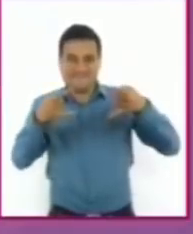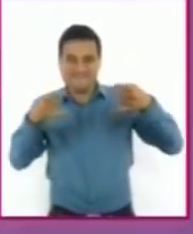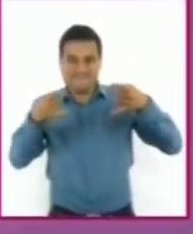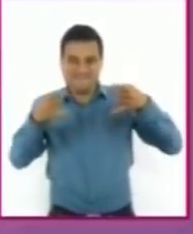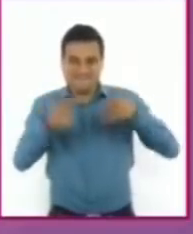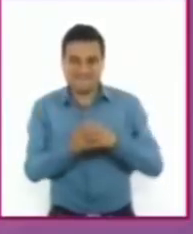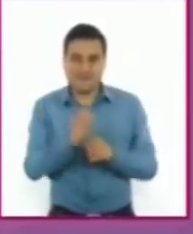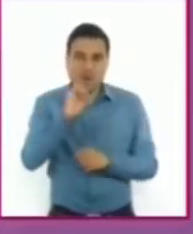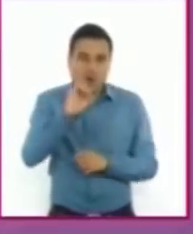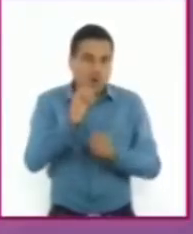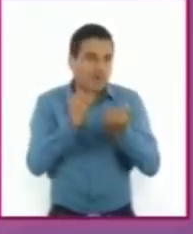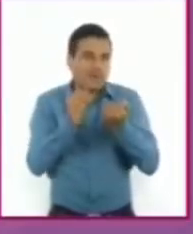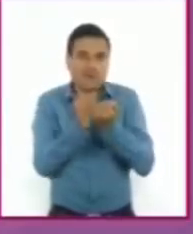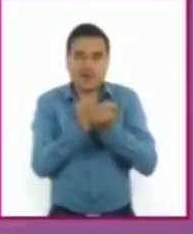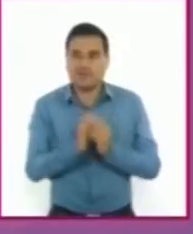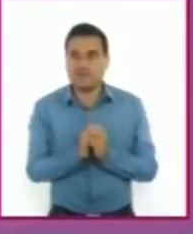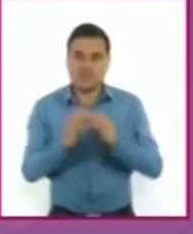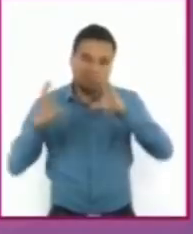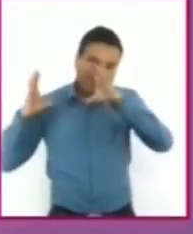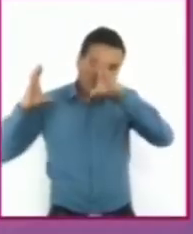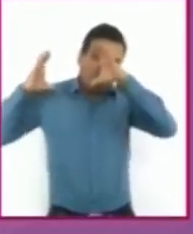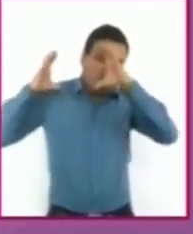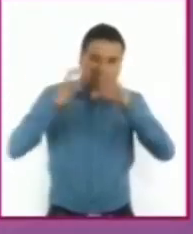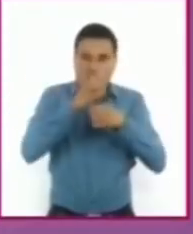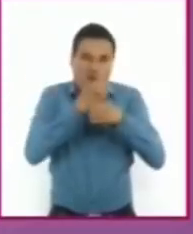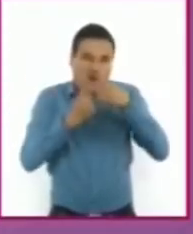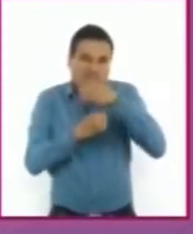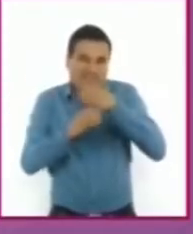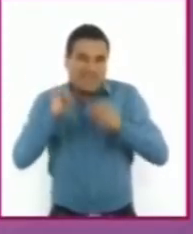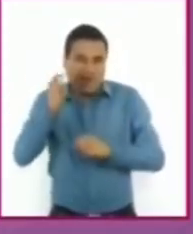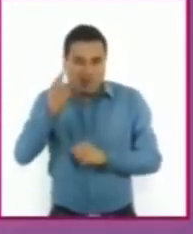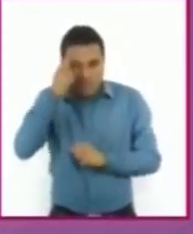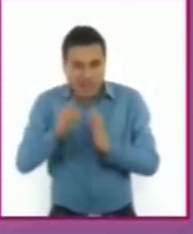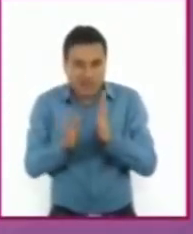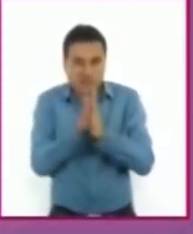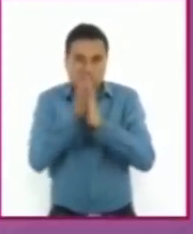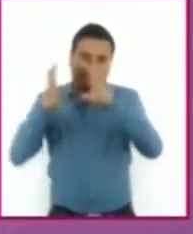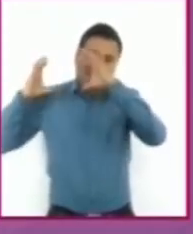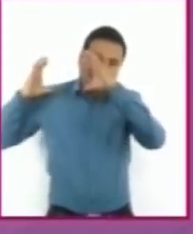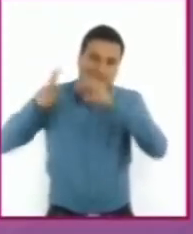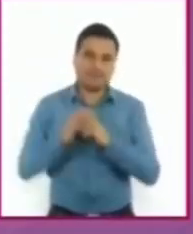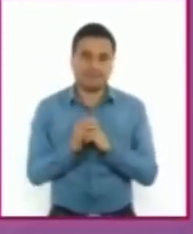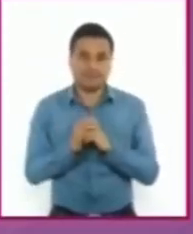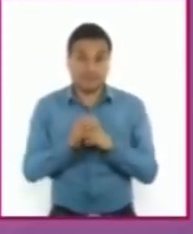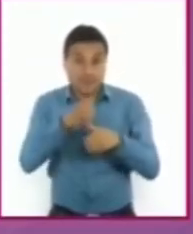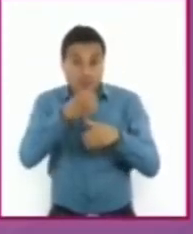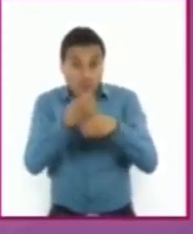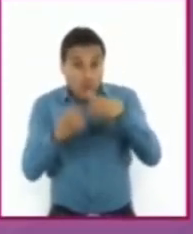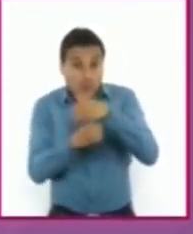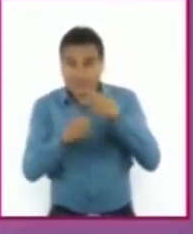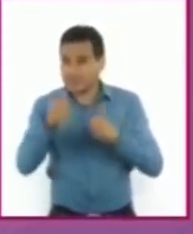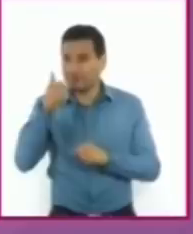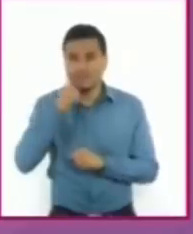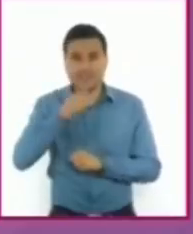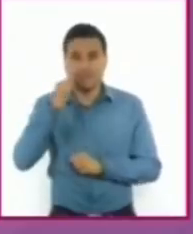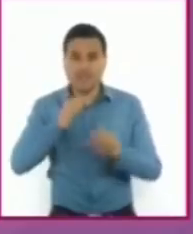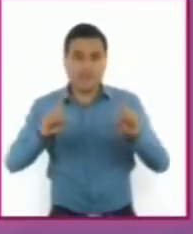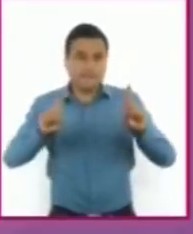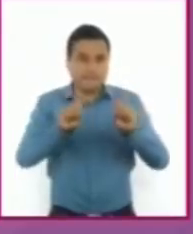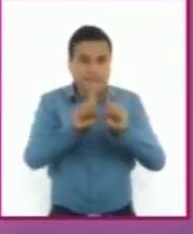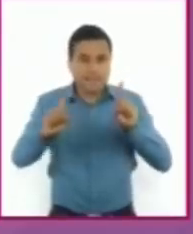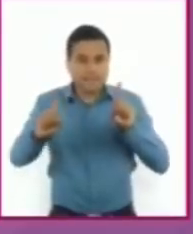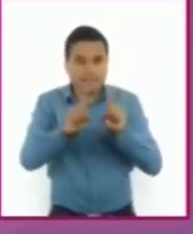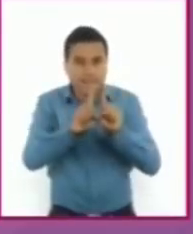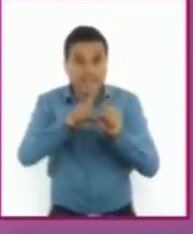se carga un bulto de cemento para construir una casa. Los objetos interactúan unos con otros por medio